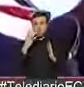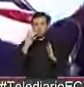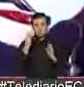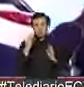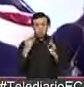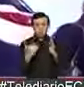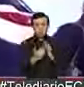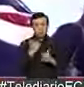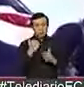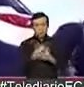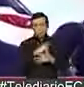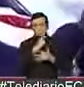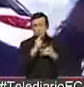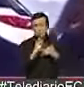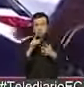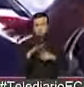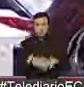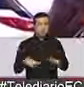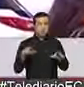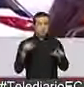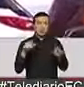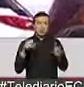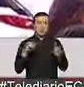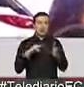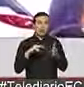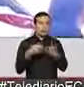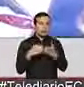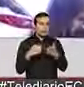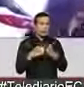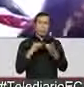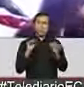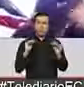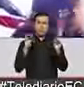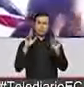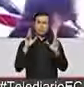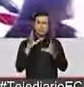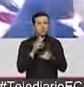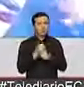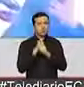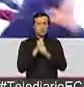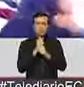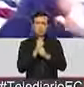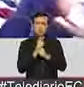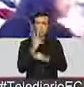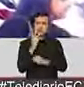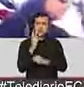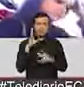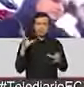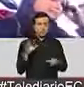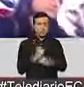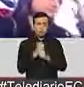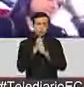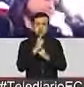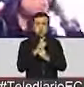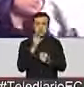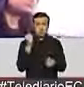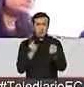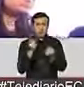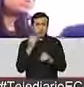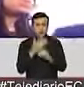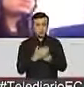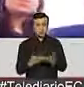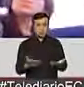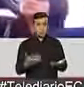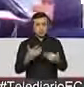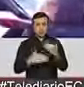muy modernas, equipamiento de primera, sistemas de seguridad completos, tenemos 14 sistemas de seguridad en los vehículos y